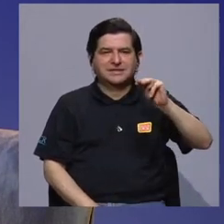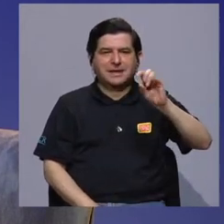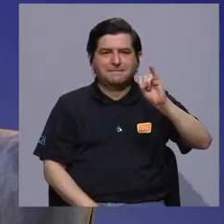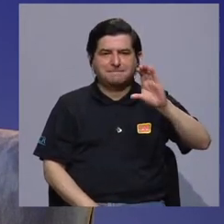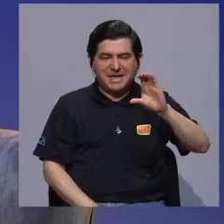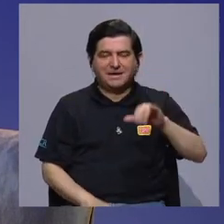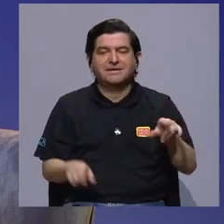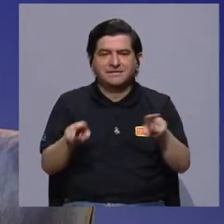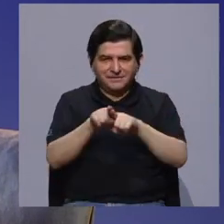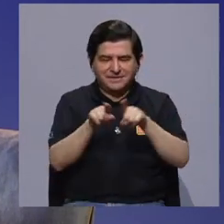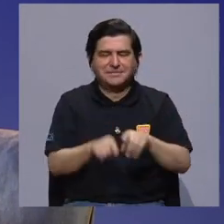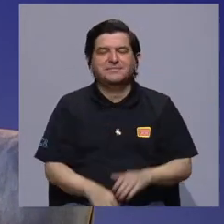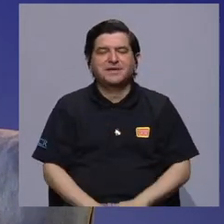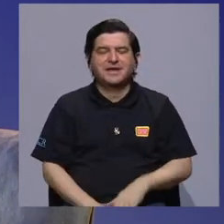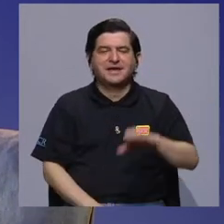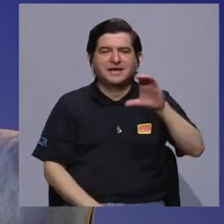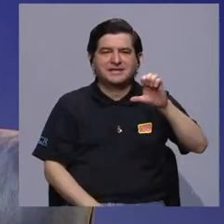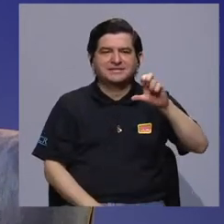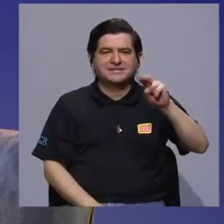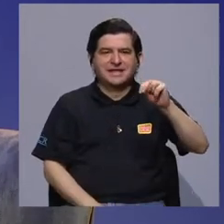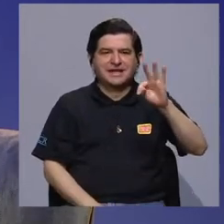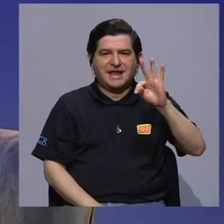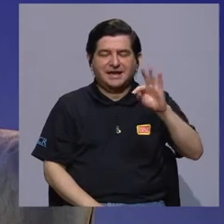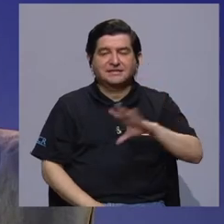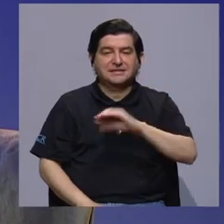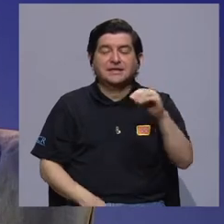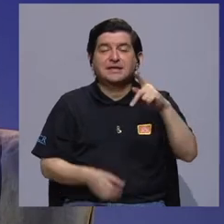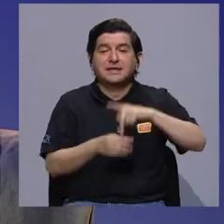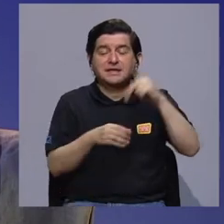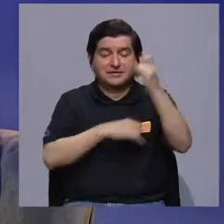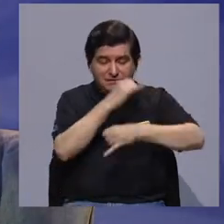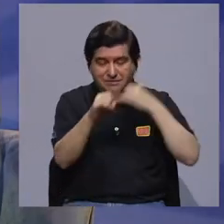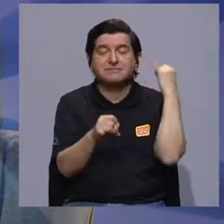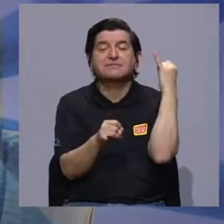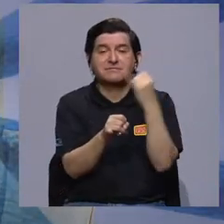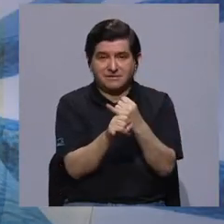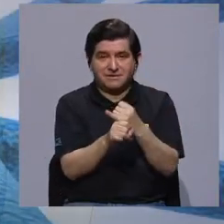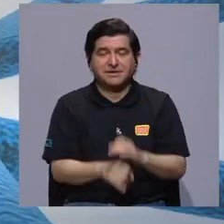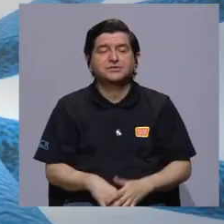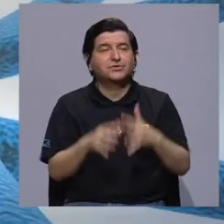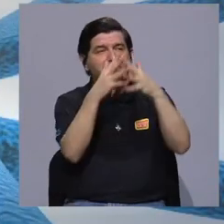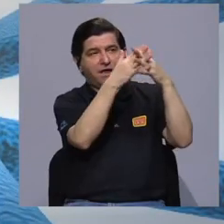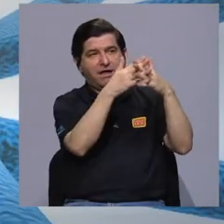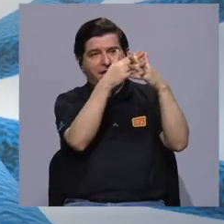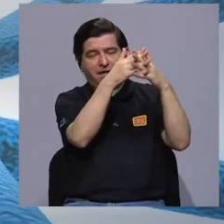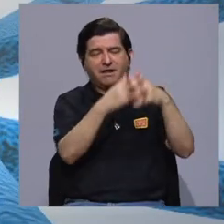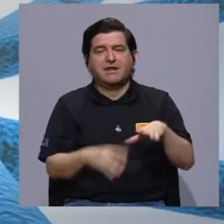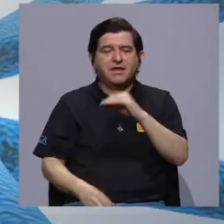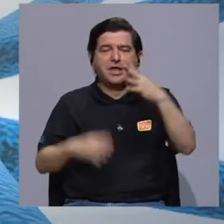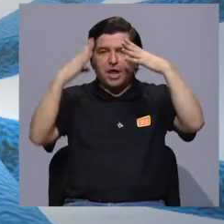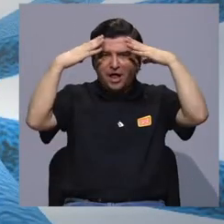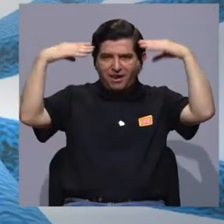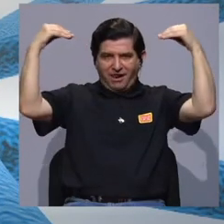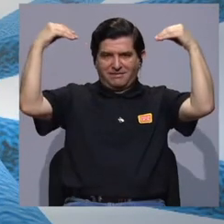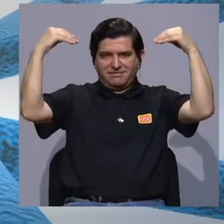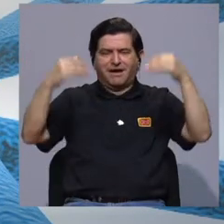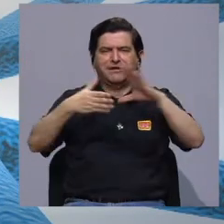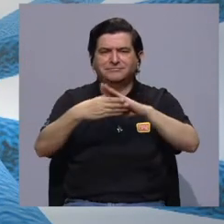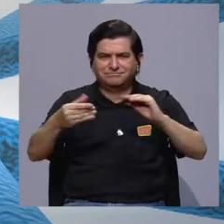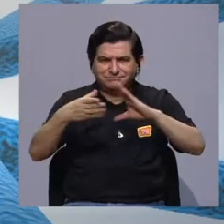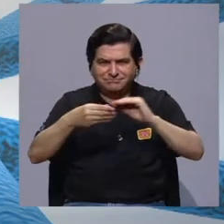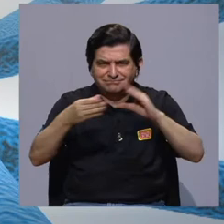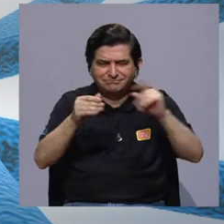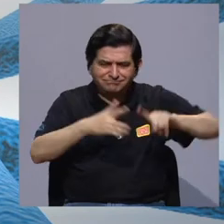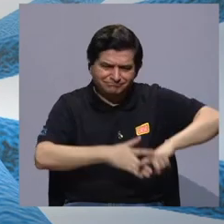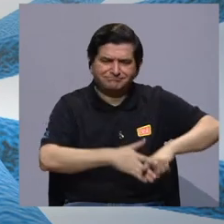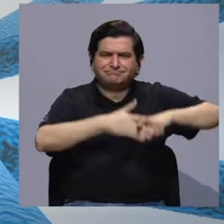habíamos mencionado, también el CENAT, y también hay participación internacional en Estados Unidos y Holanda?